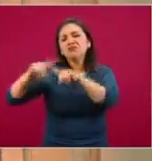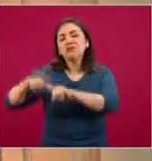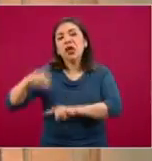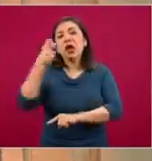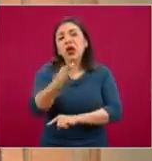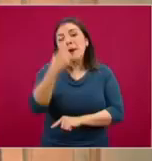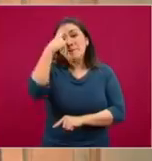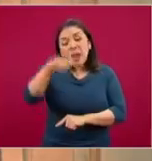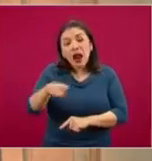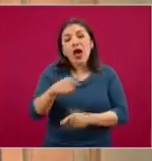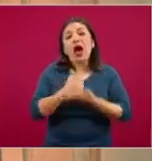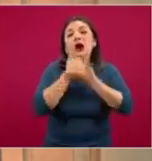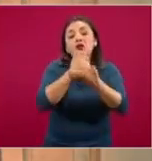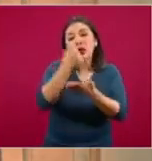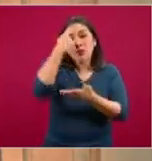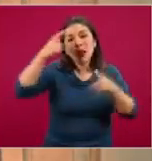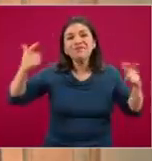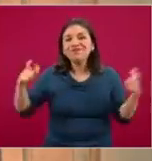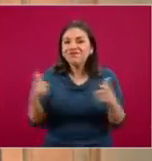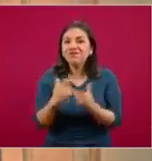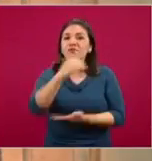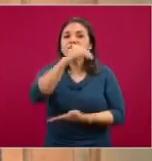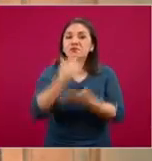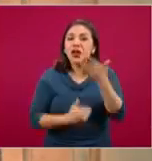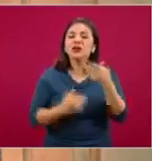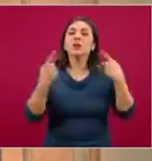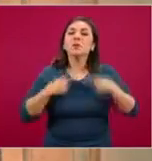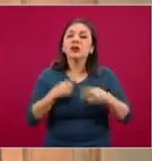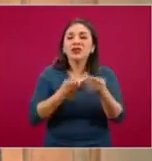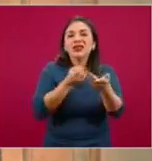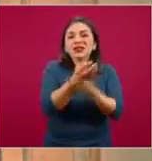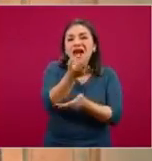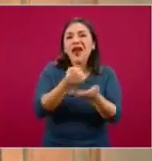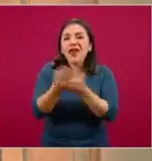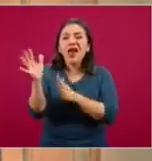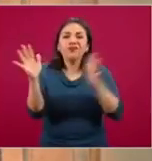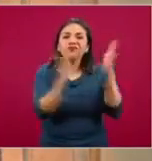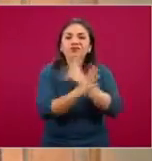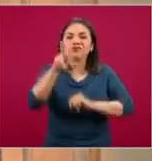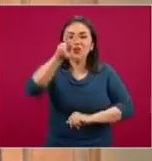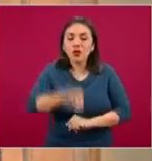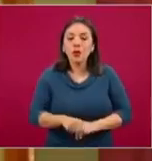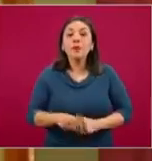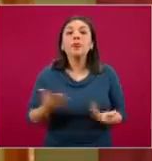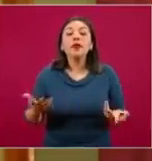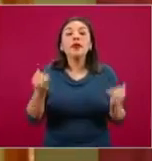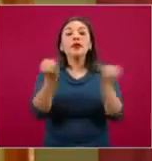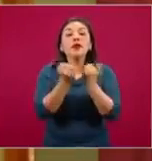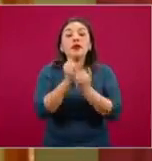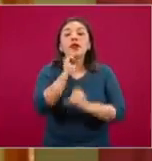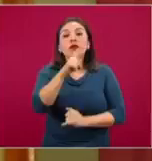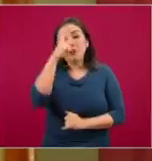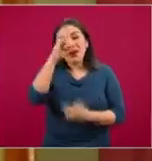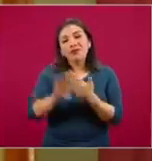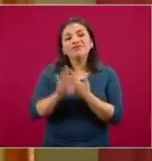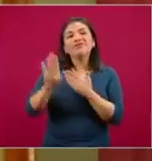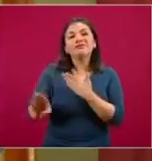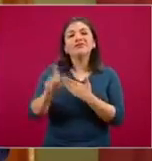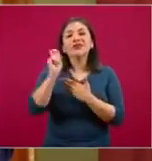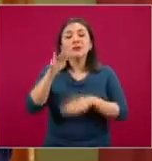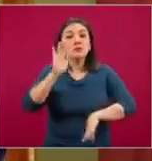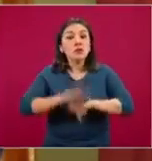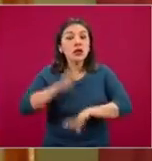que van encaminadas a disminuir, como ya sabemos, la movilidad en el espacio público y por lo tanto evitar